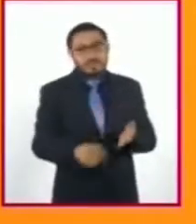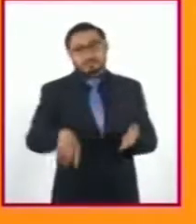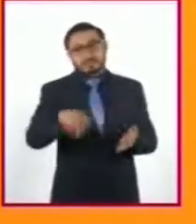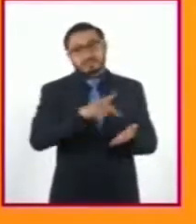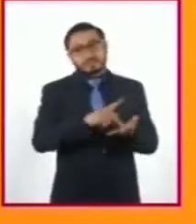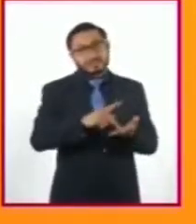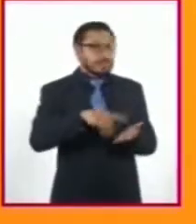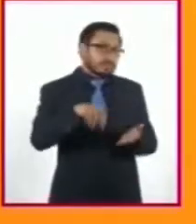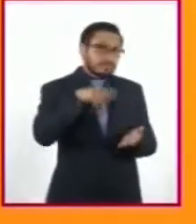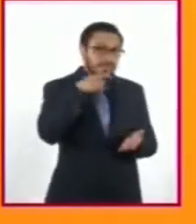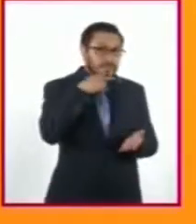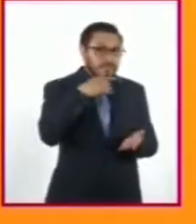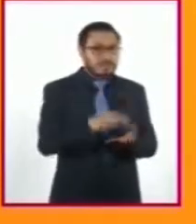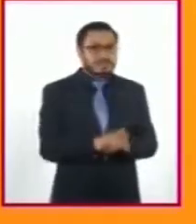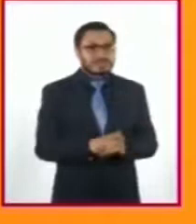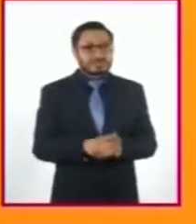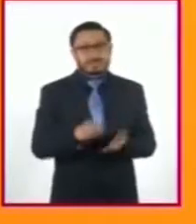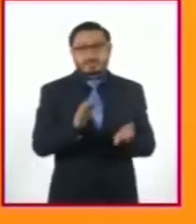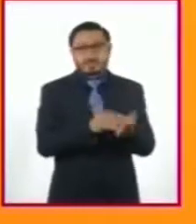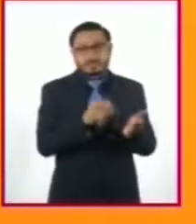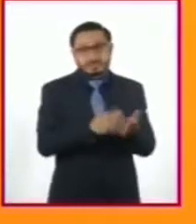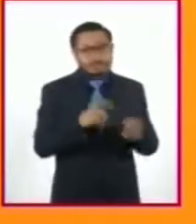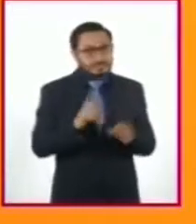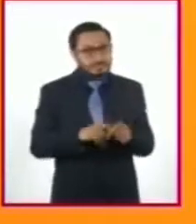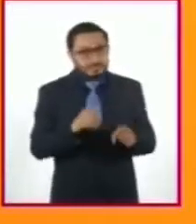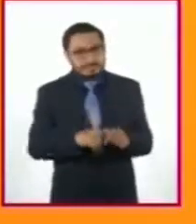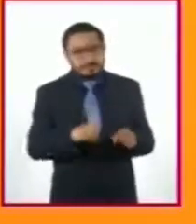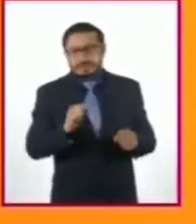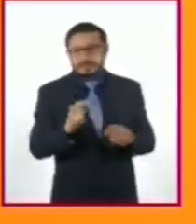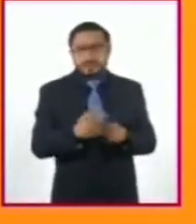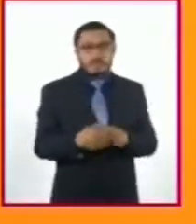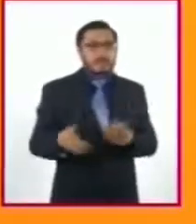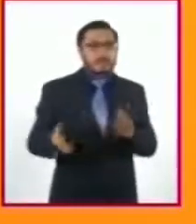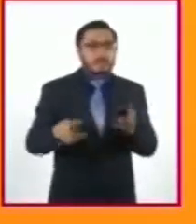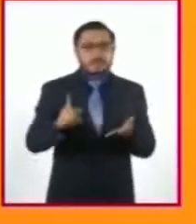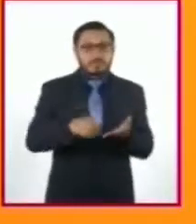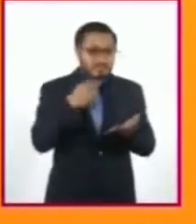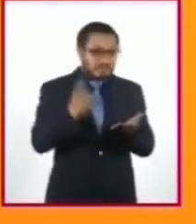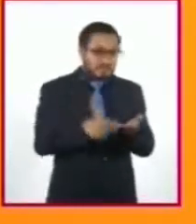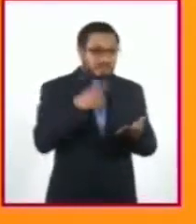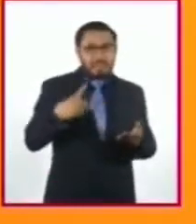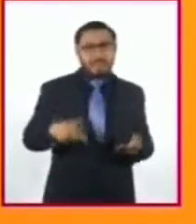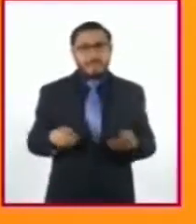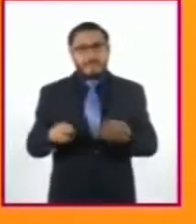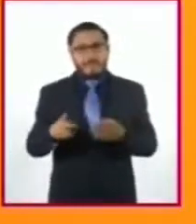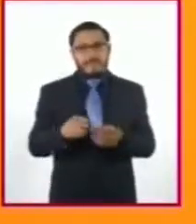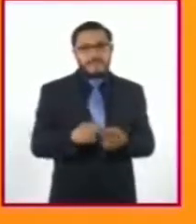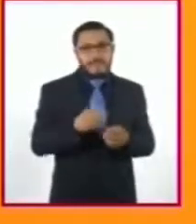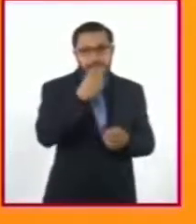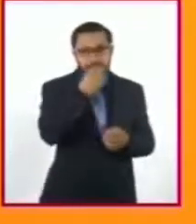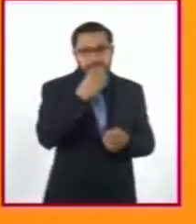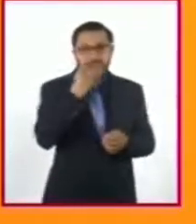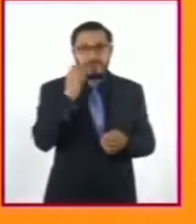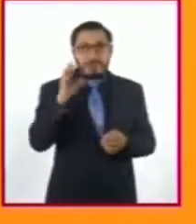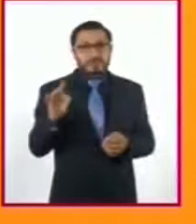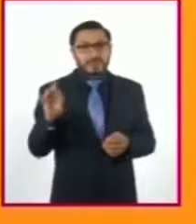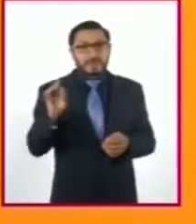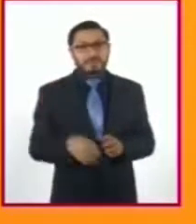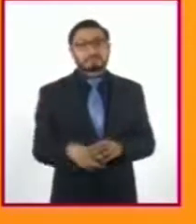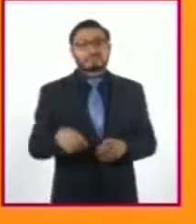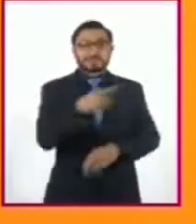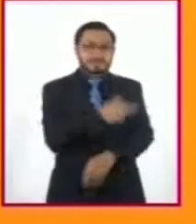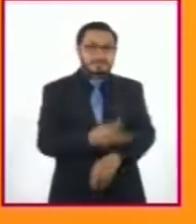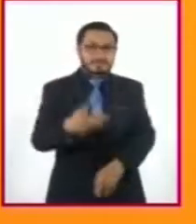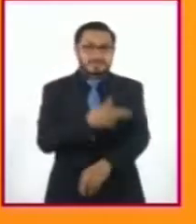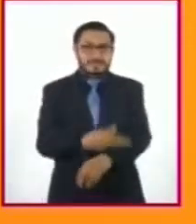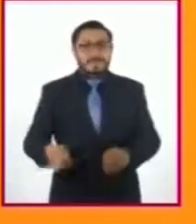lápiz, hojas de color, algunas revistas, tijeras, pegamento y regla.